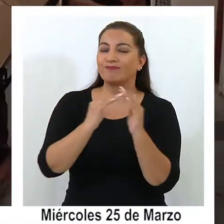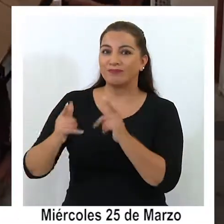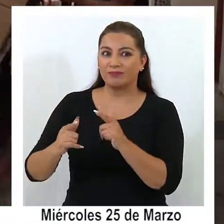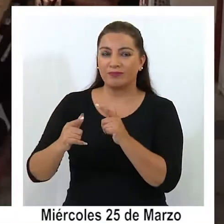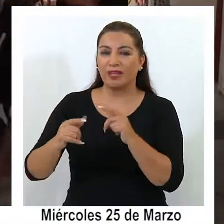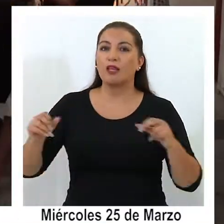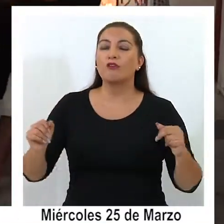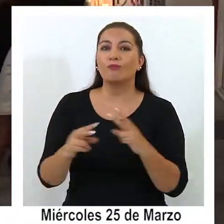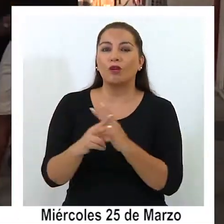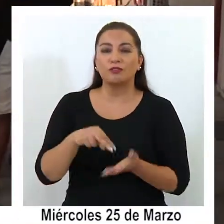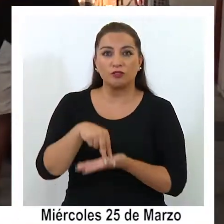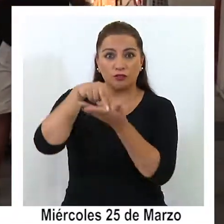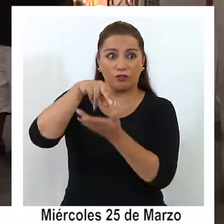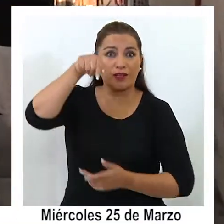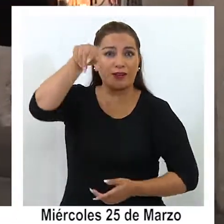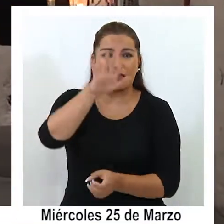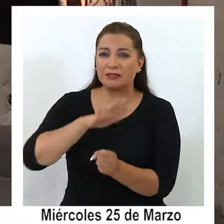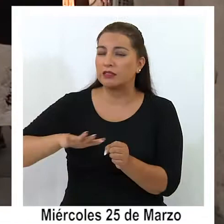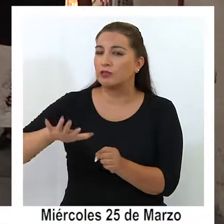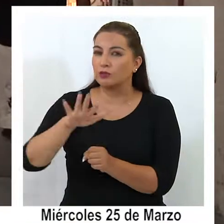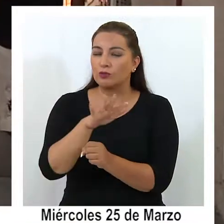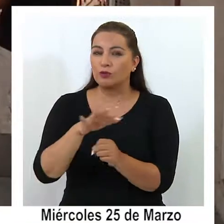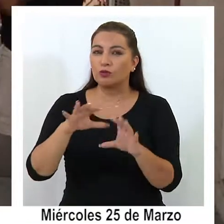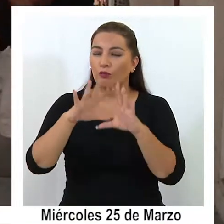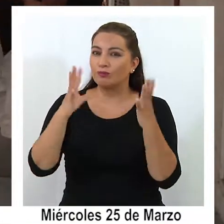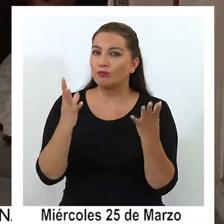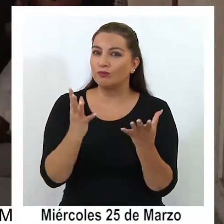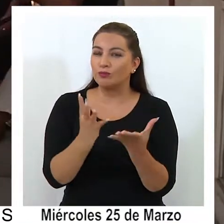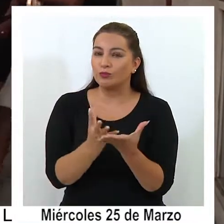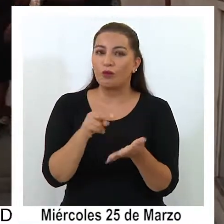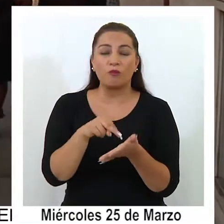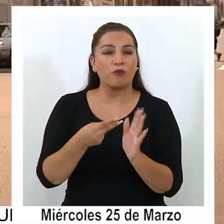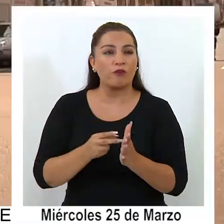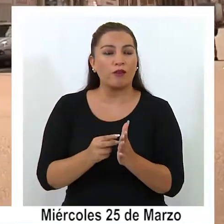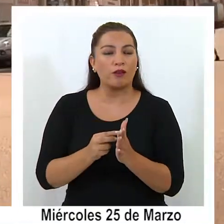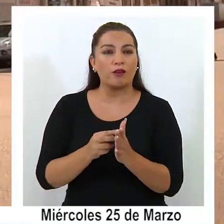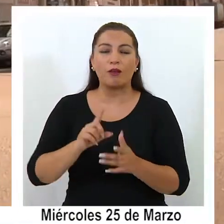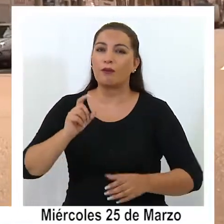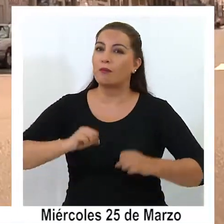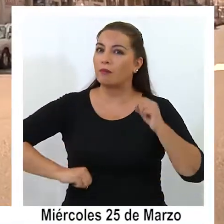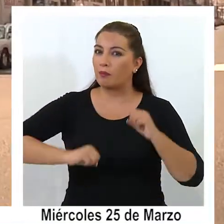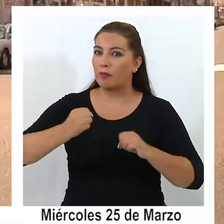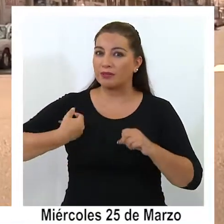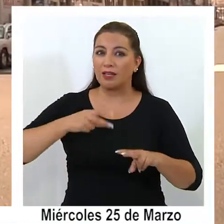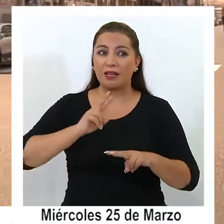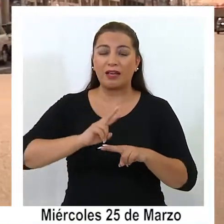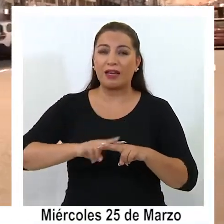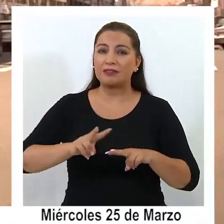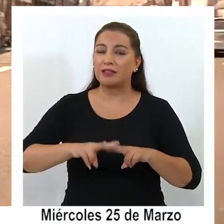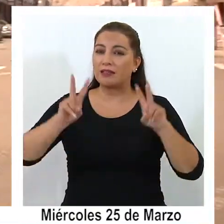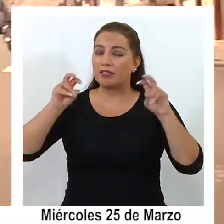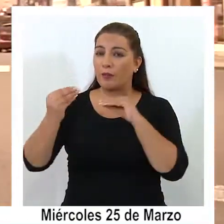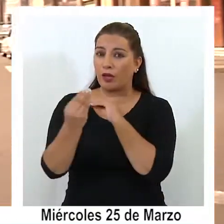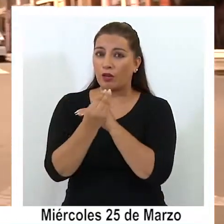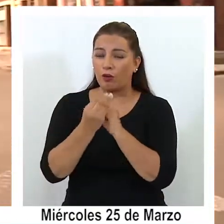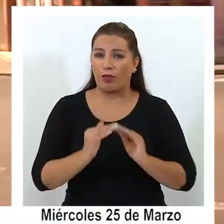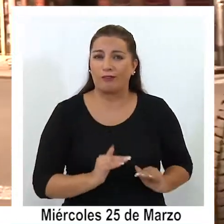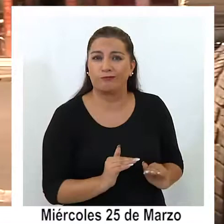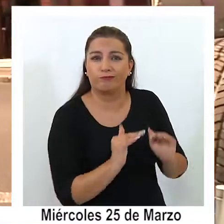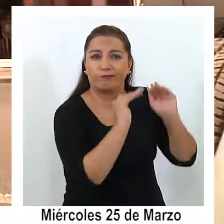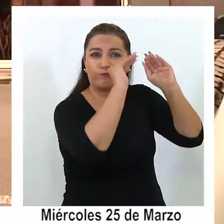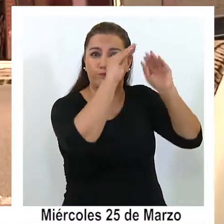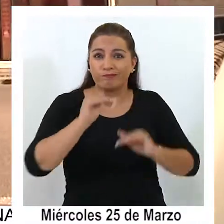y del Mall Sofri. En esta situación de crisis mundial, la prioridad de la empresa será mantener la cadena logística y especialmente